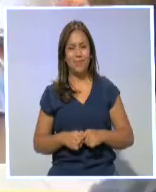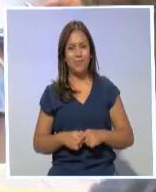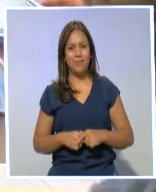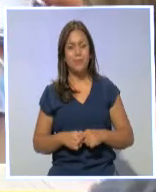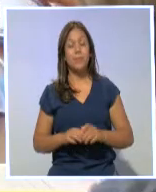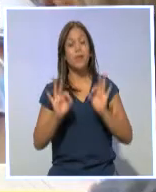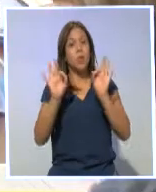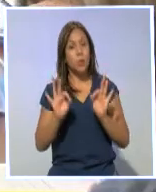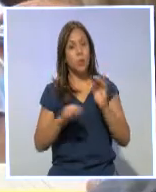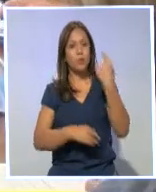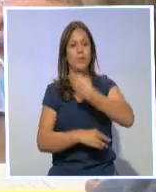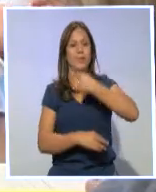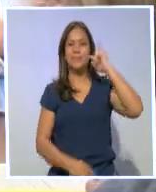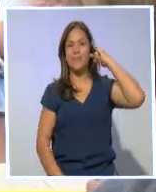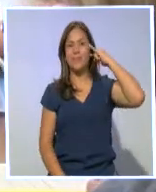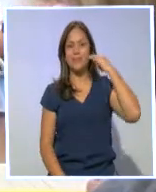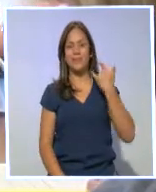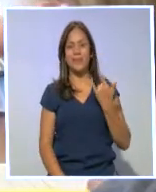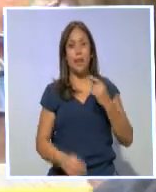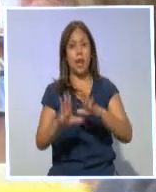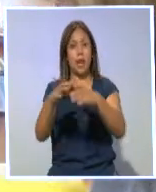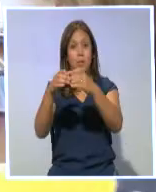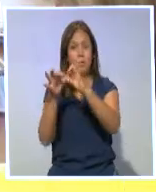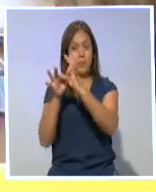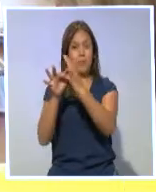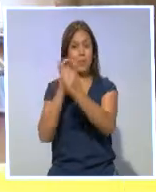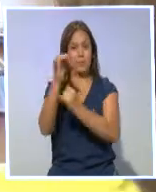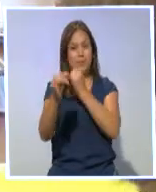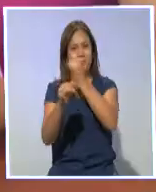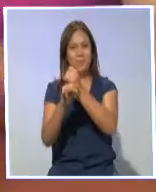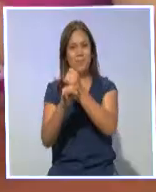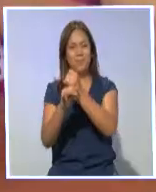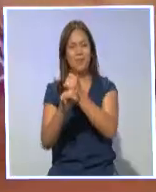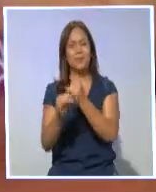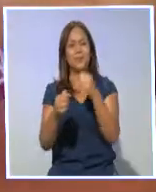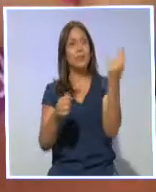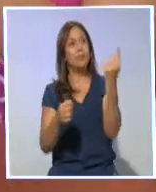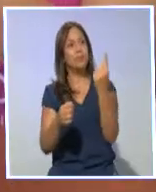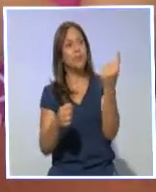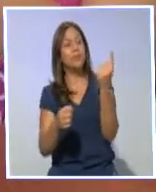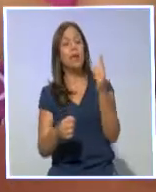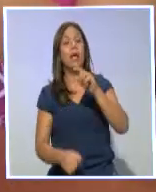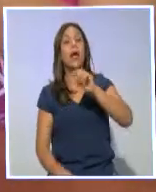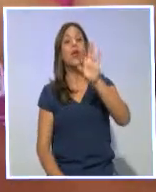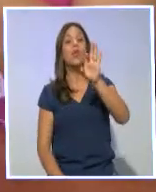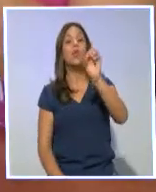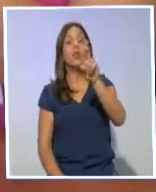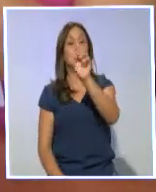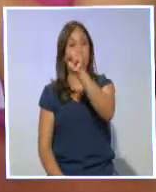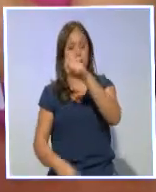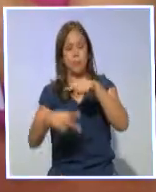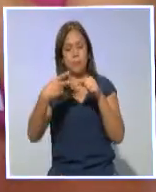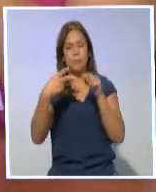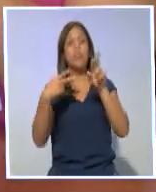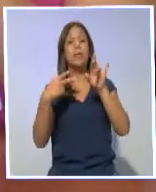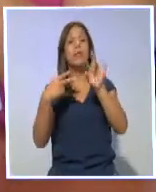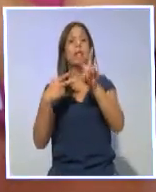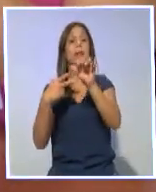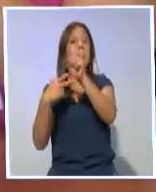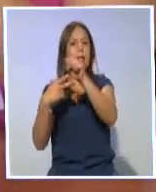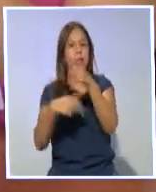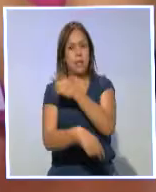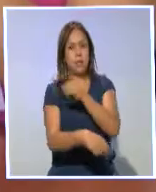A propósito del Día de la Niña, la Comisión de Relaciones Internacionales recibió a Jessica Torres y Natalie Rivas, delegada